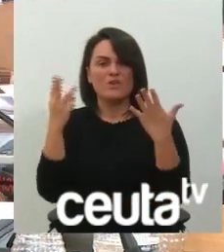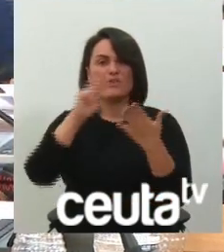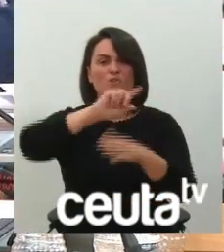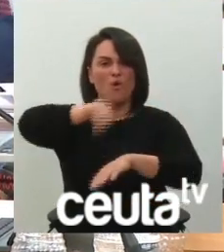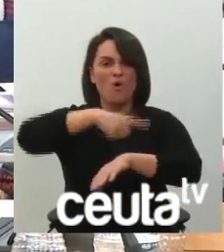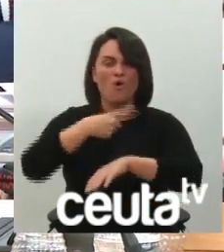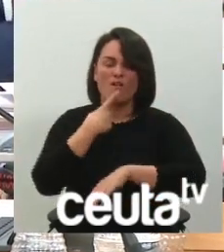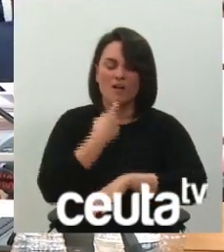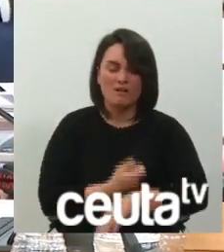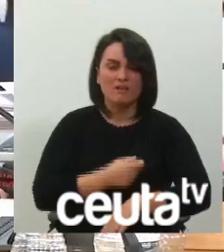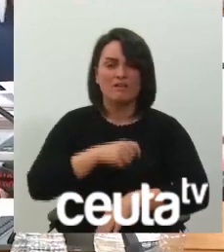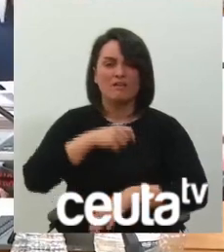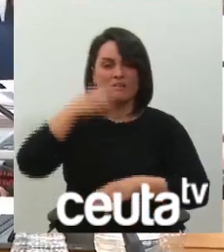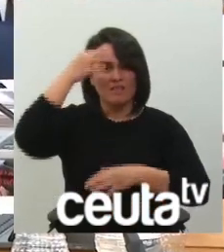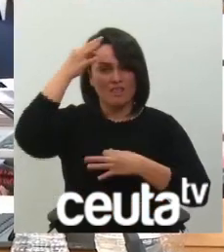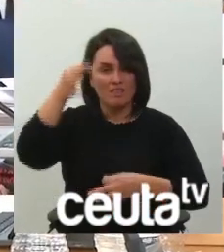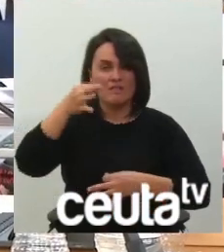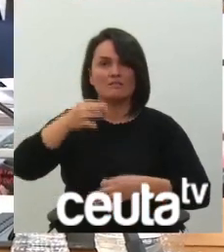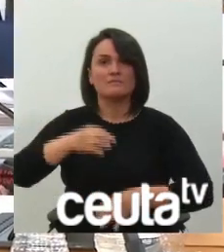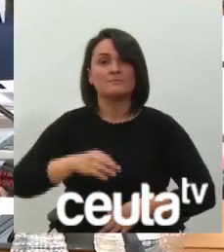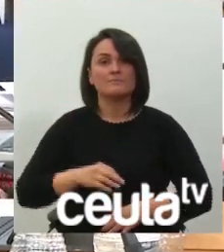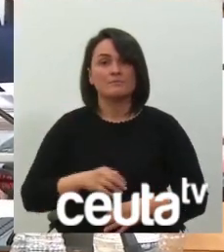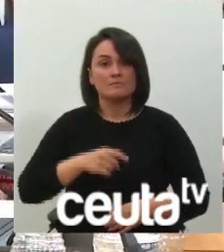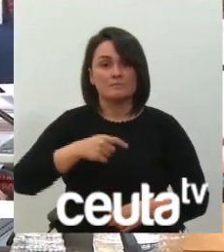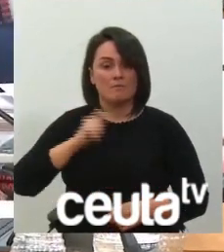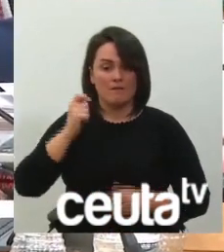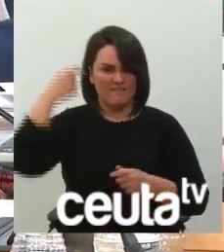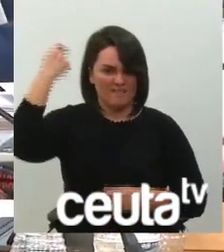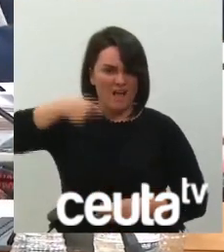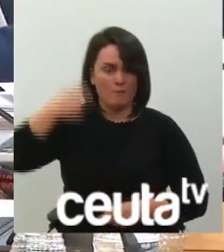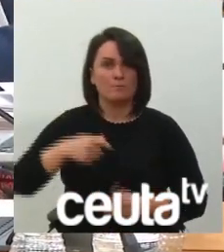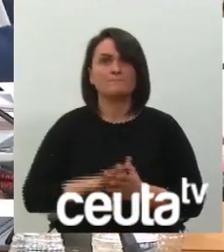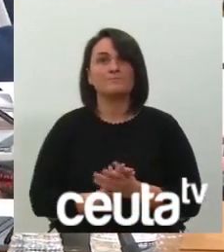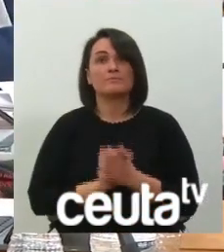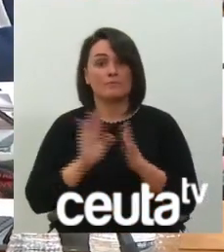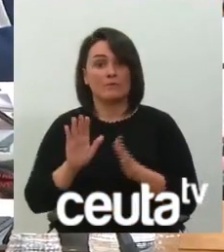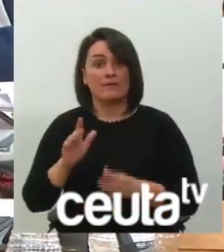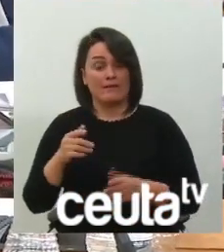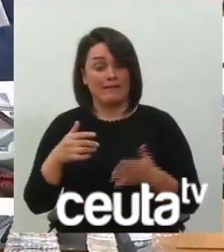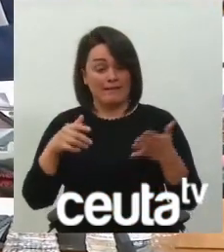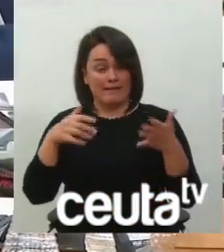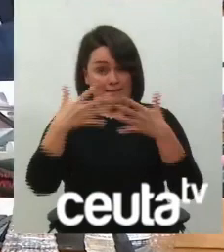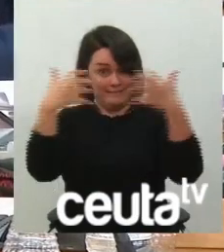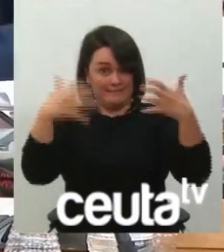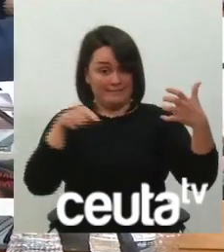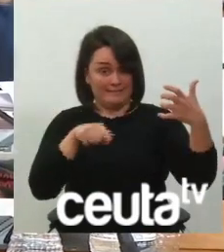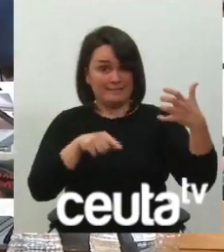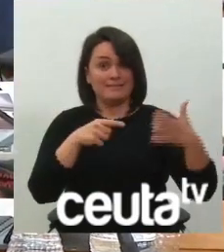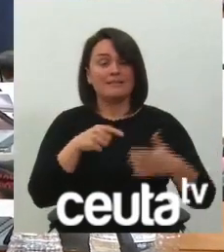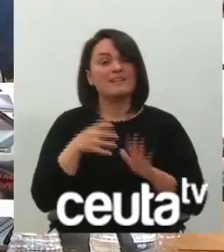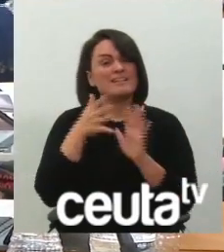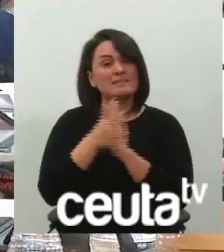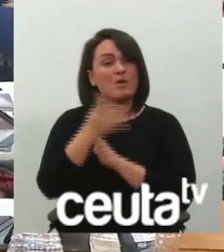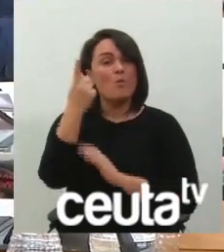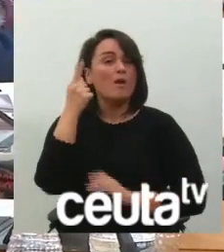kilómetros y en la historia de una mujer ceutí que vive en roses y explicaba la tremenda odisea